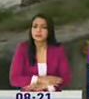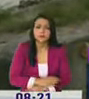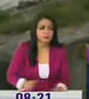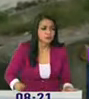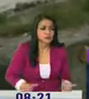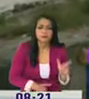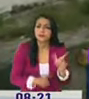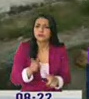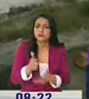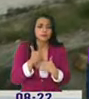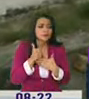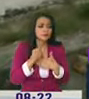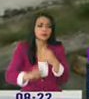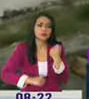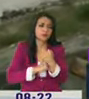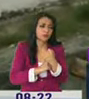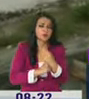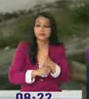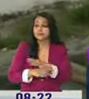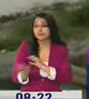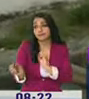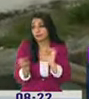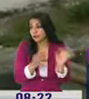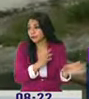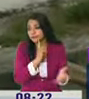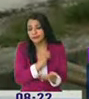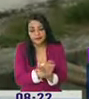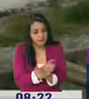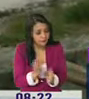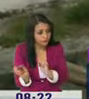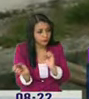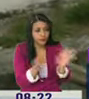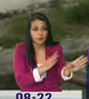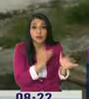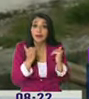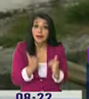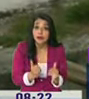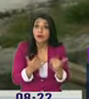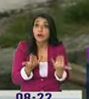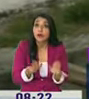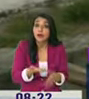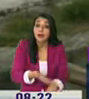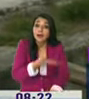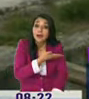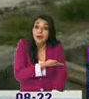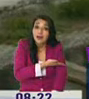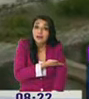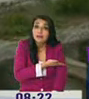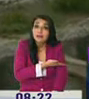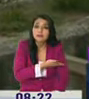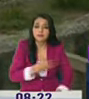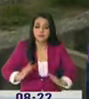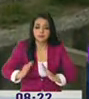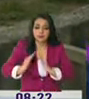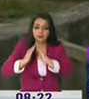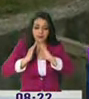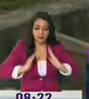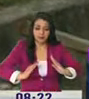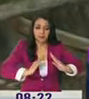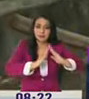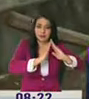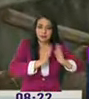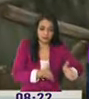nadie nos da un apoyo. Se ha vuelto tierra de nadie. Tierra de nadie. Aquí teníamos nosotros en este lugar unas pirámides para que no